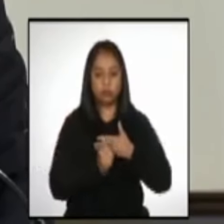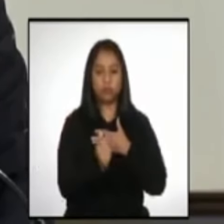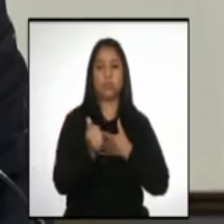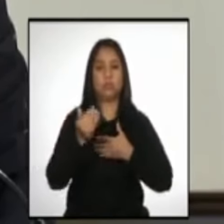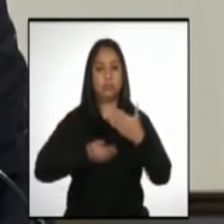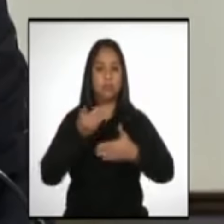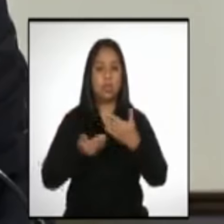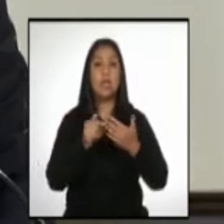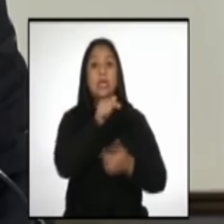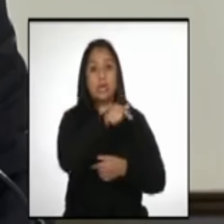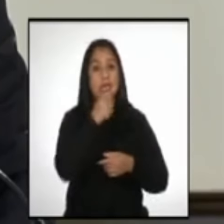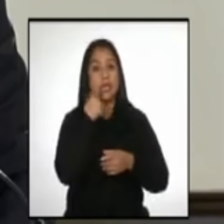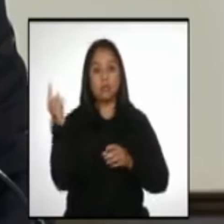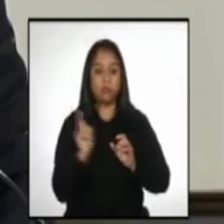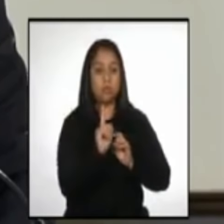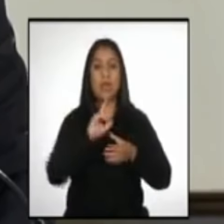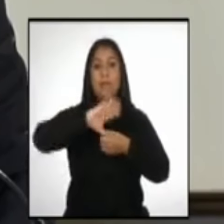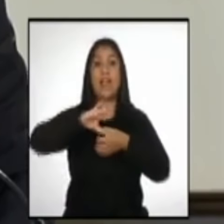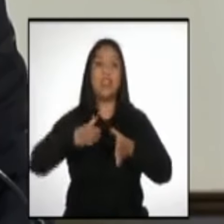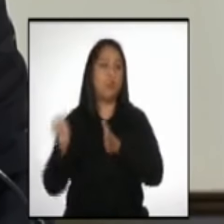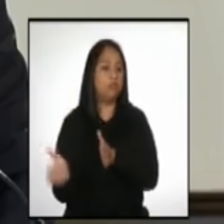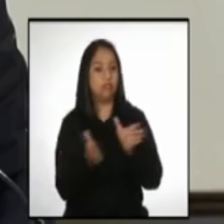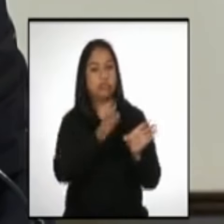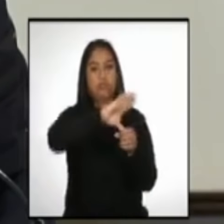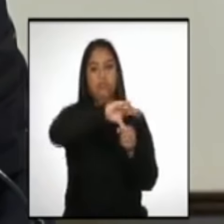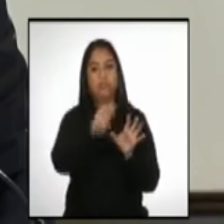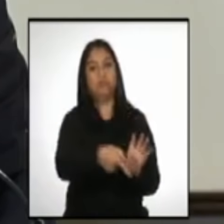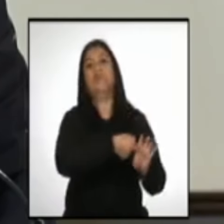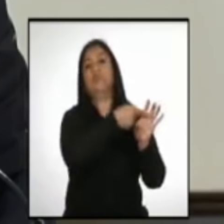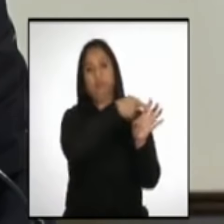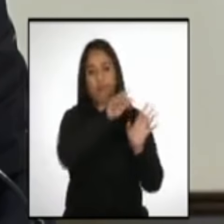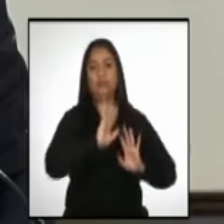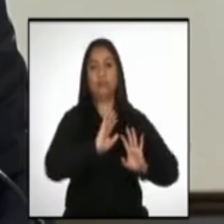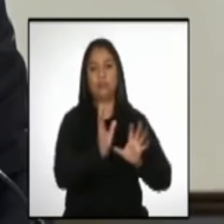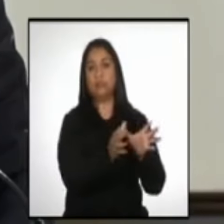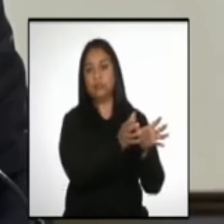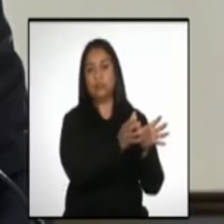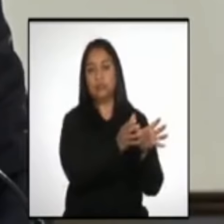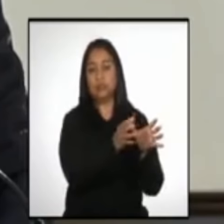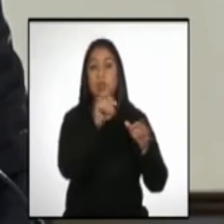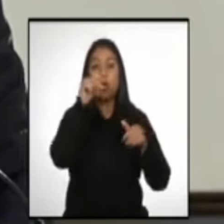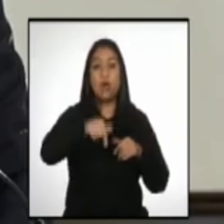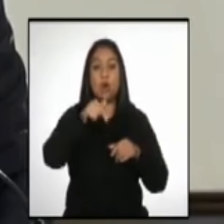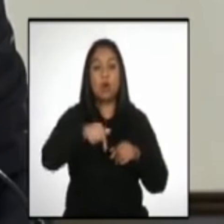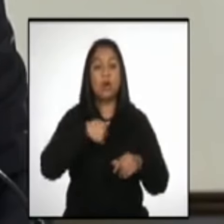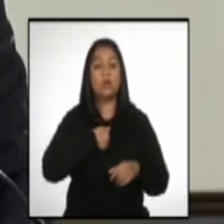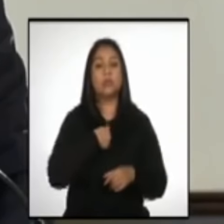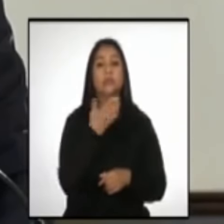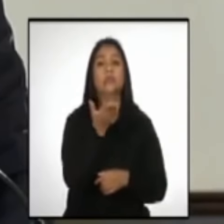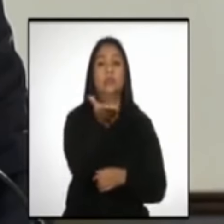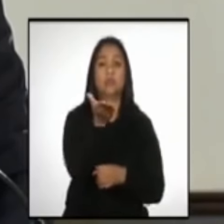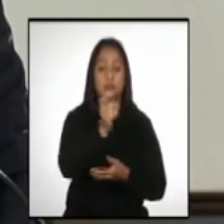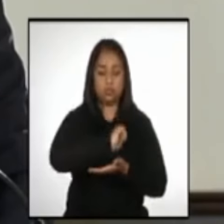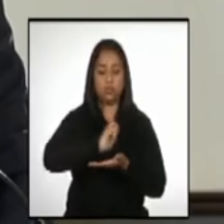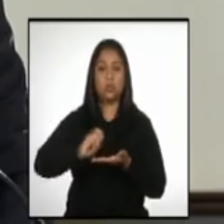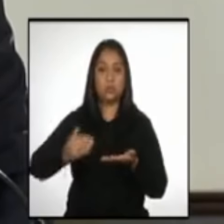la cuarentena que se está estableciendo. El día de hoy estoy solicitando por escrito